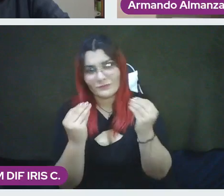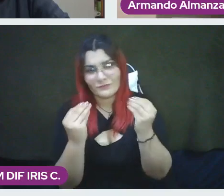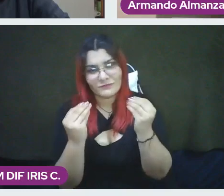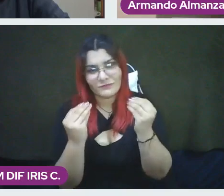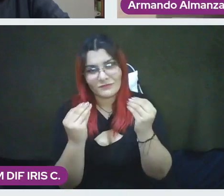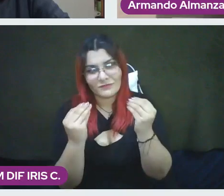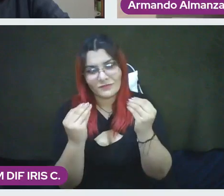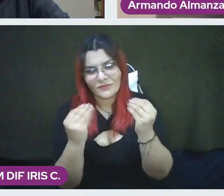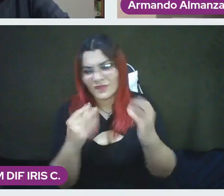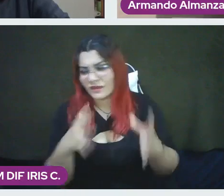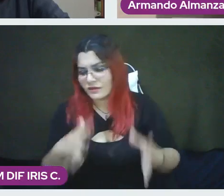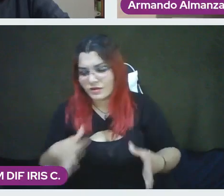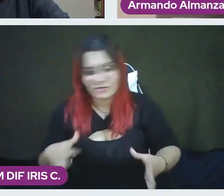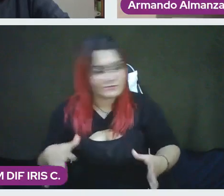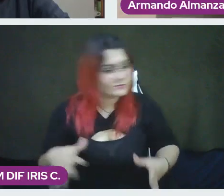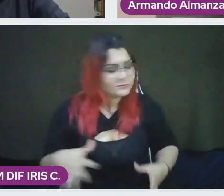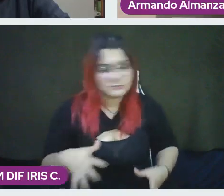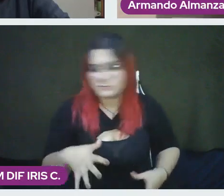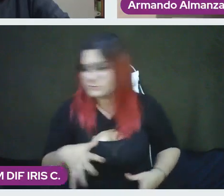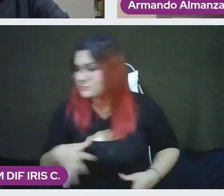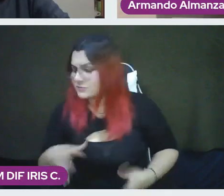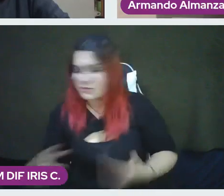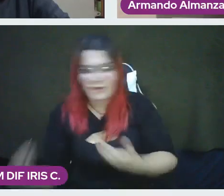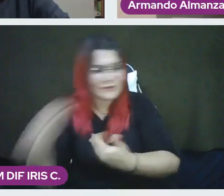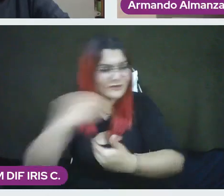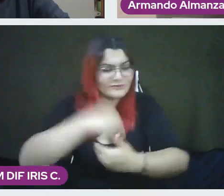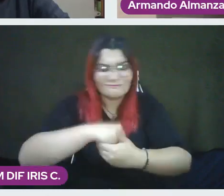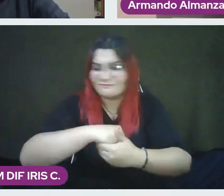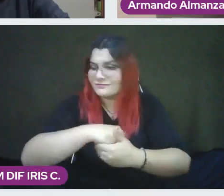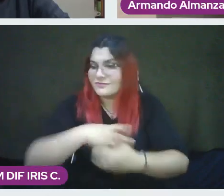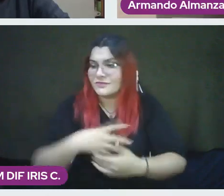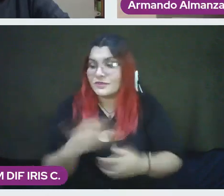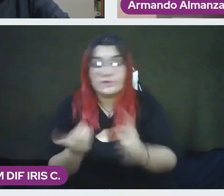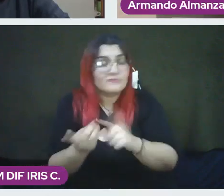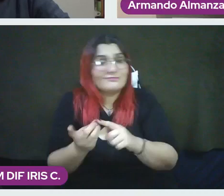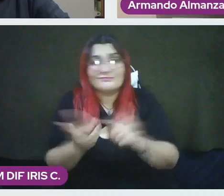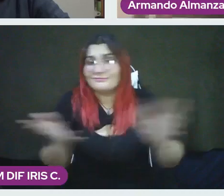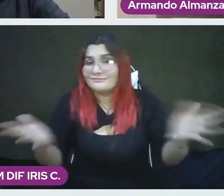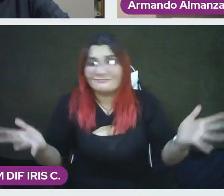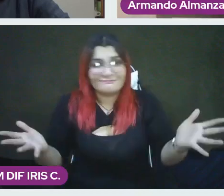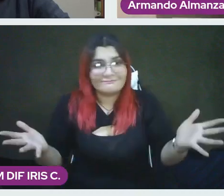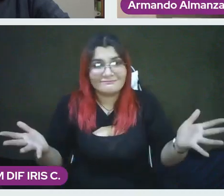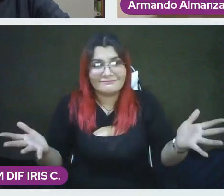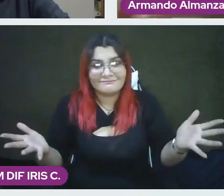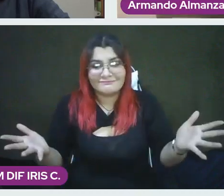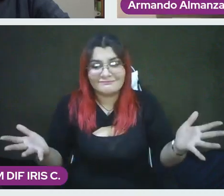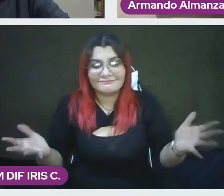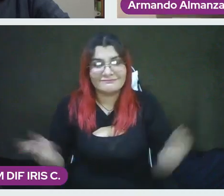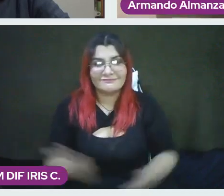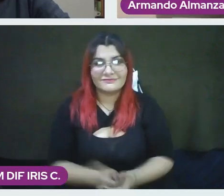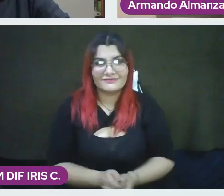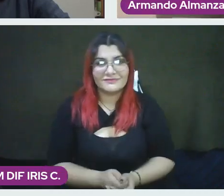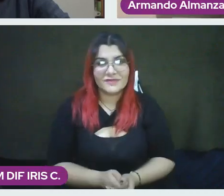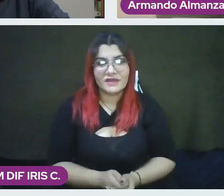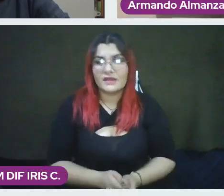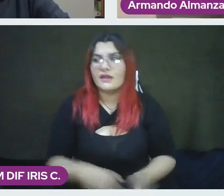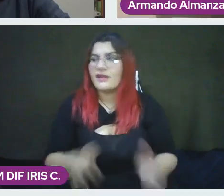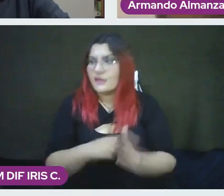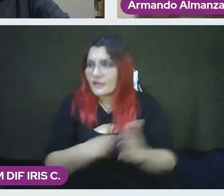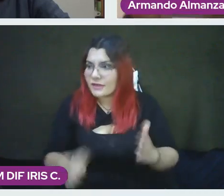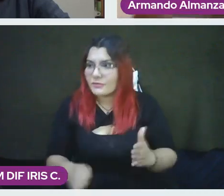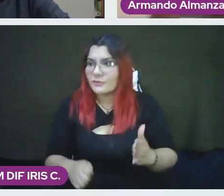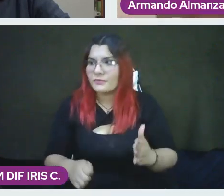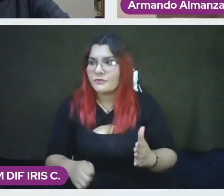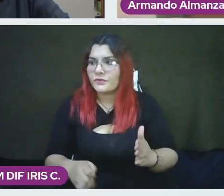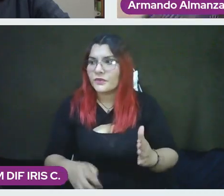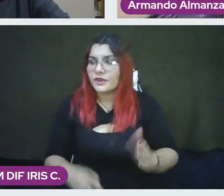un lugar donde ubicar, ¿no? Si yo le digo, me duele la cabeza, el médico va a decir,